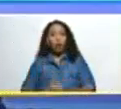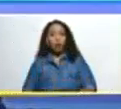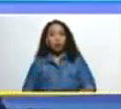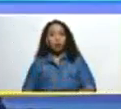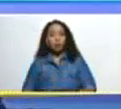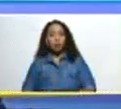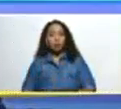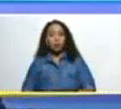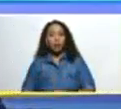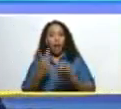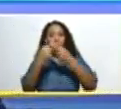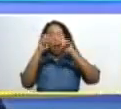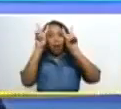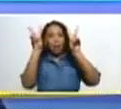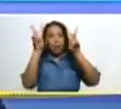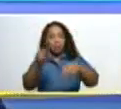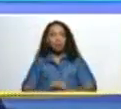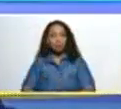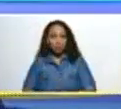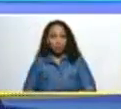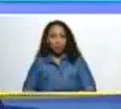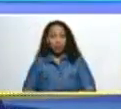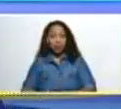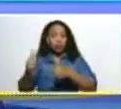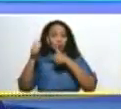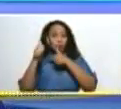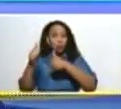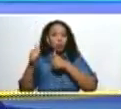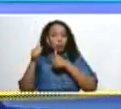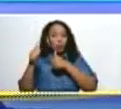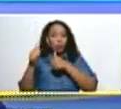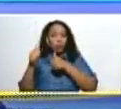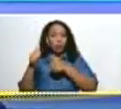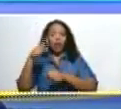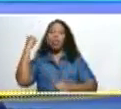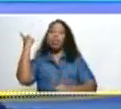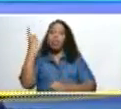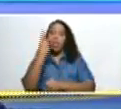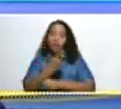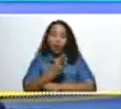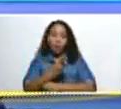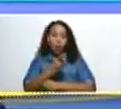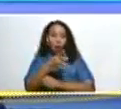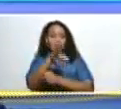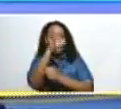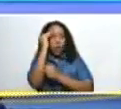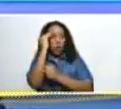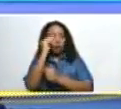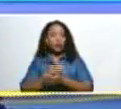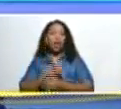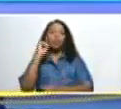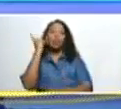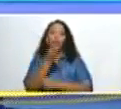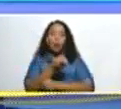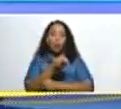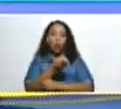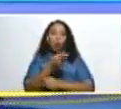La paz es un bien que debemos apreciar y debemos